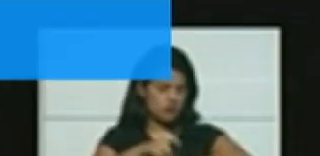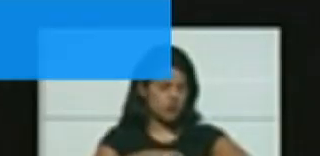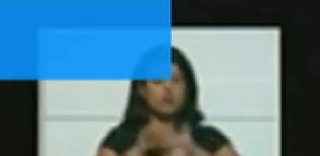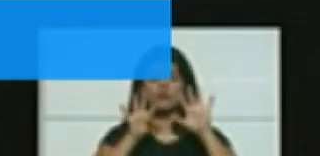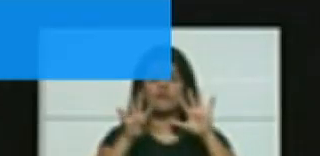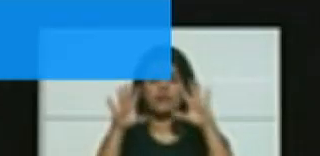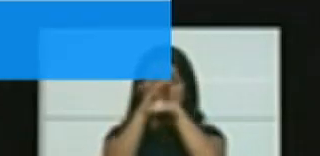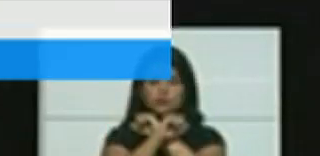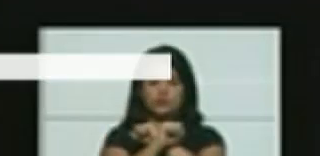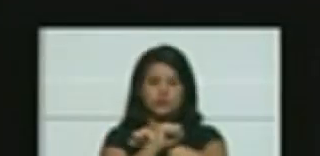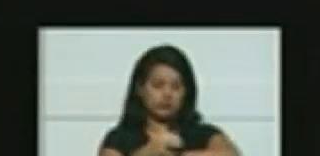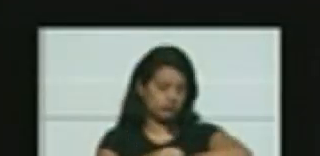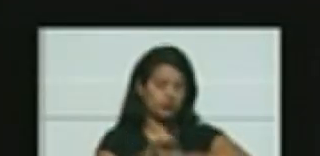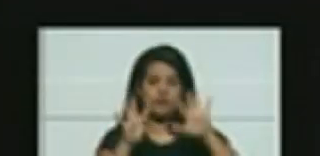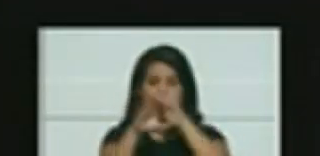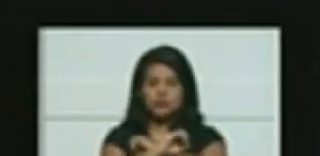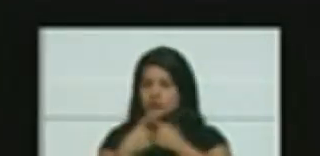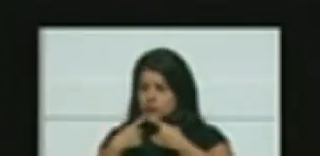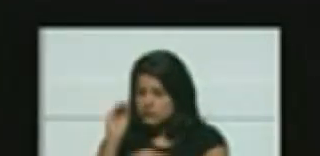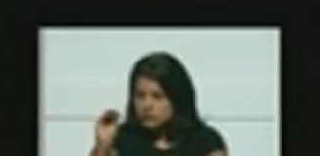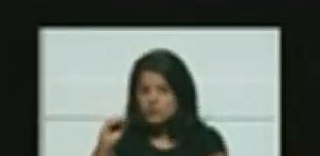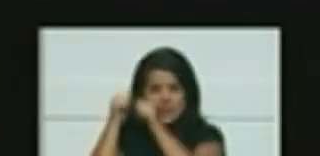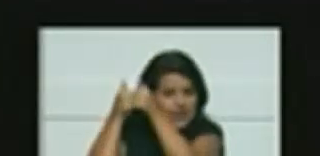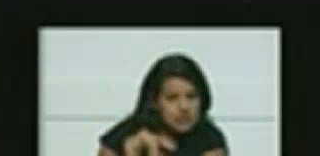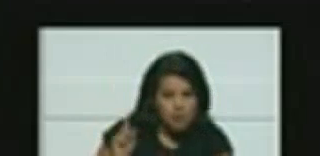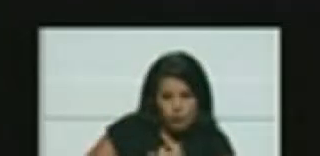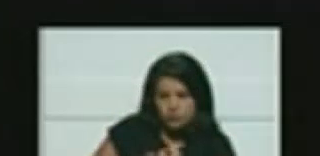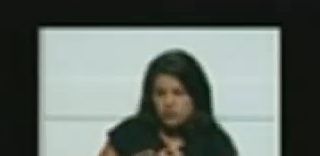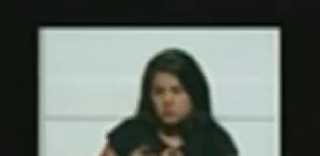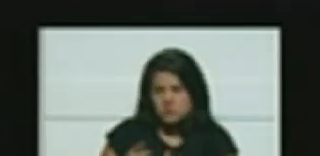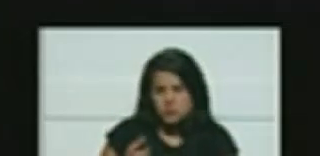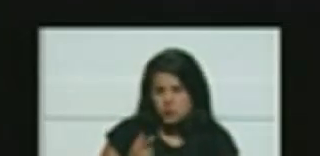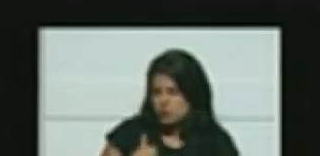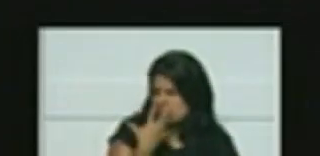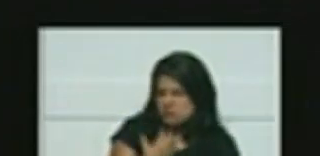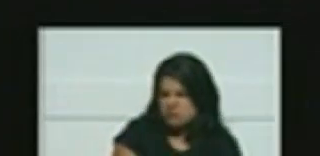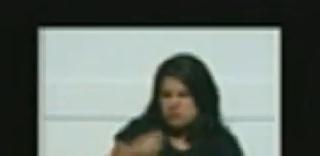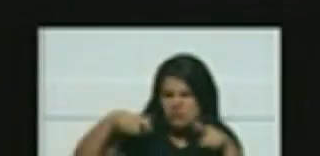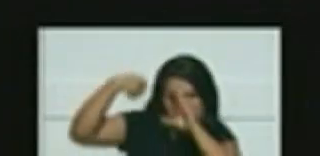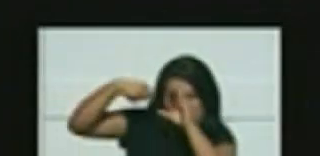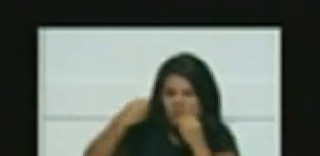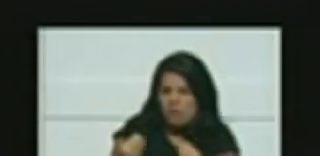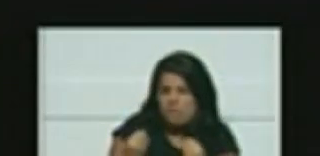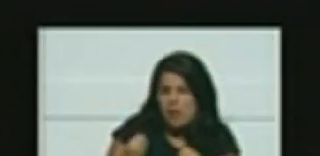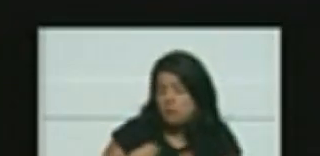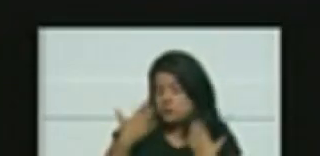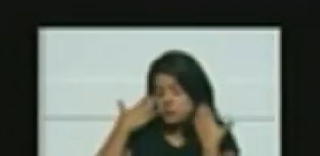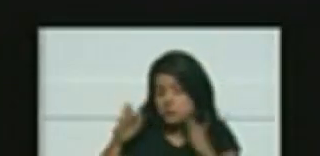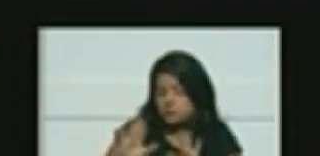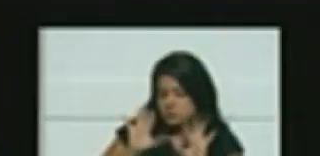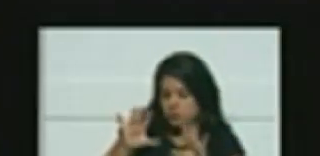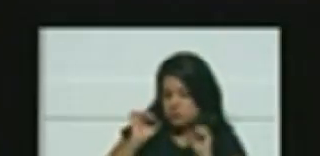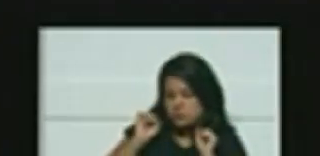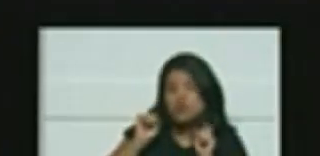noche. Es un mensaje para Lilian. No entiendo la razón por la cual se quiere dar una fe de vida en este momento. Le